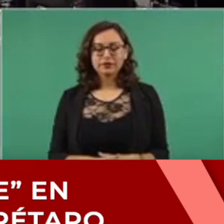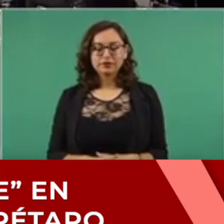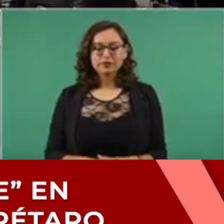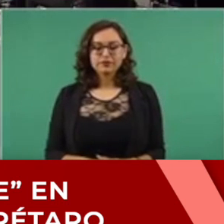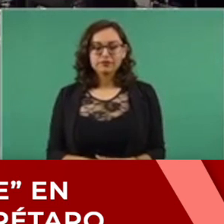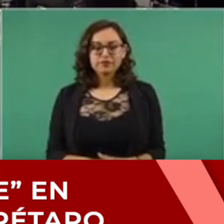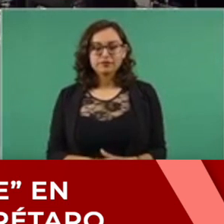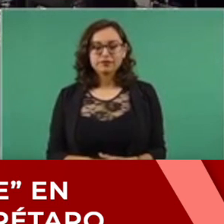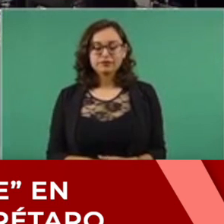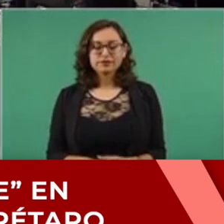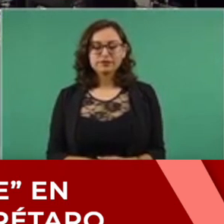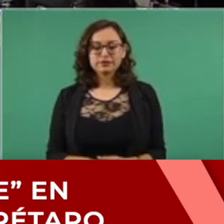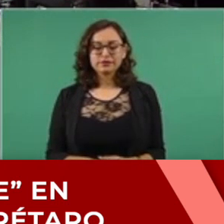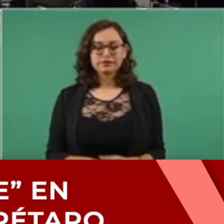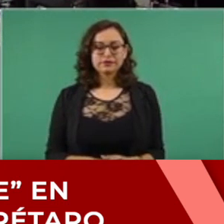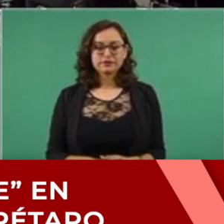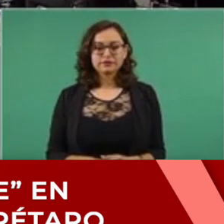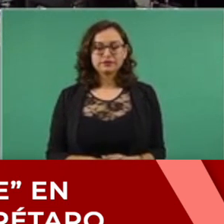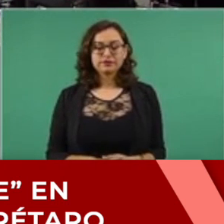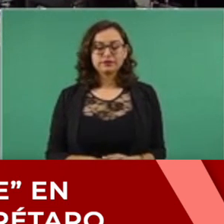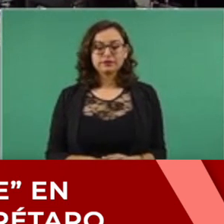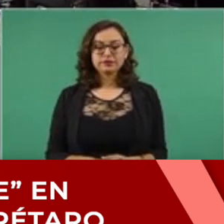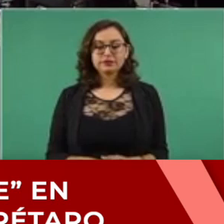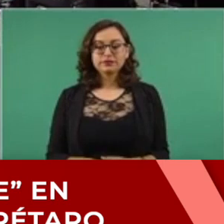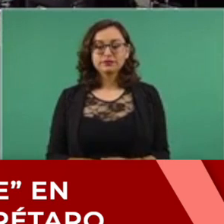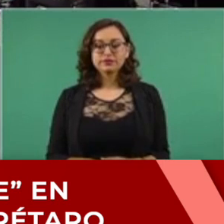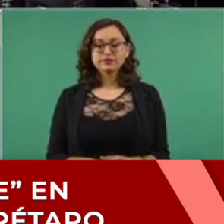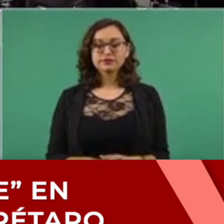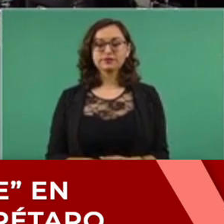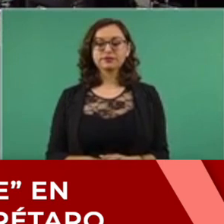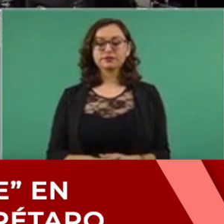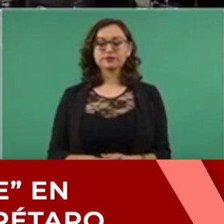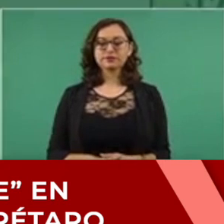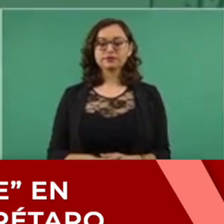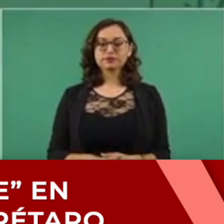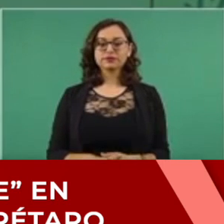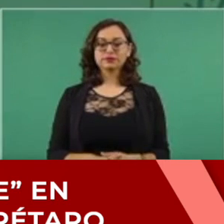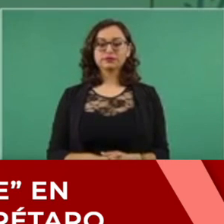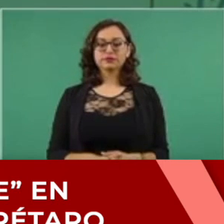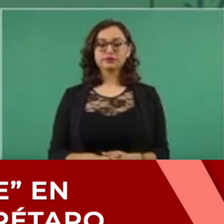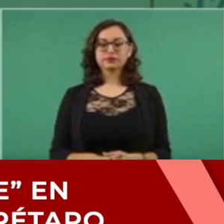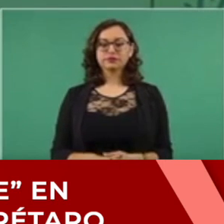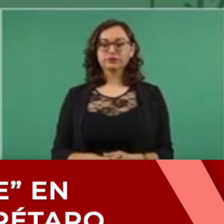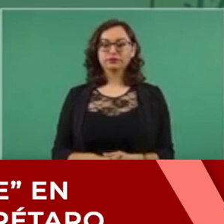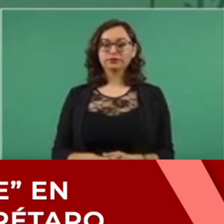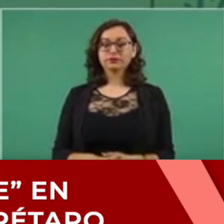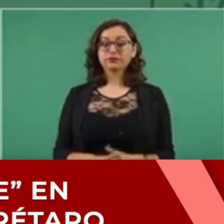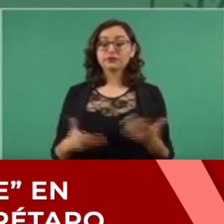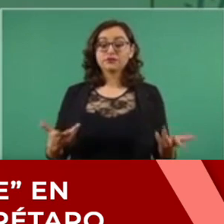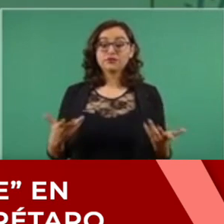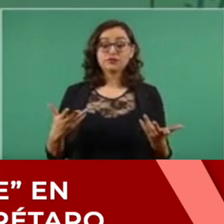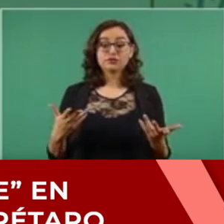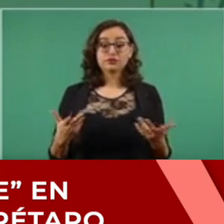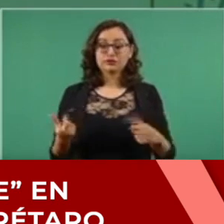no sé cómo se haya estado querétaro pero no aparece en los